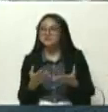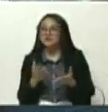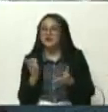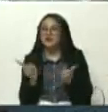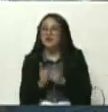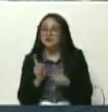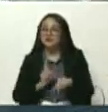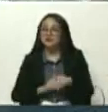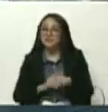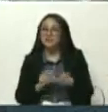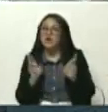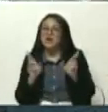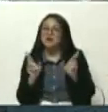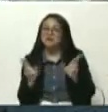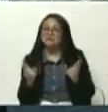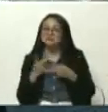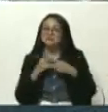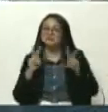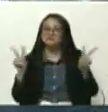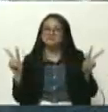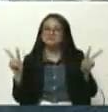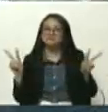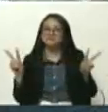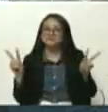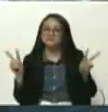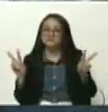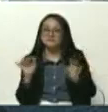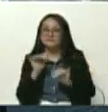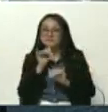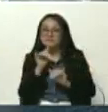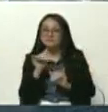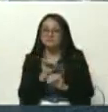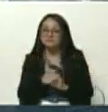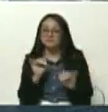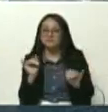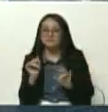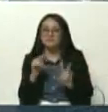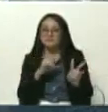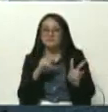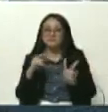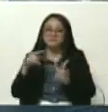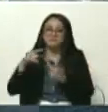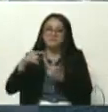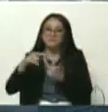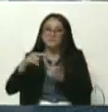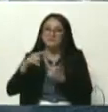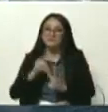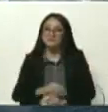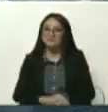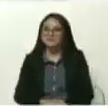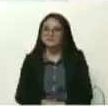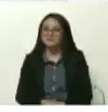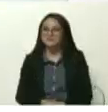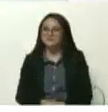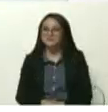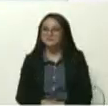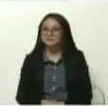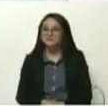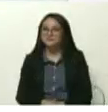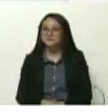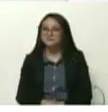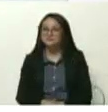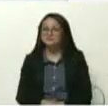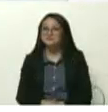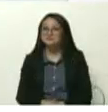plazo, esperamos, la paz definitiva en el hermano país. Con esta información vamos a retornar nuevamente el pase a los estudios. Adelante.